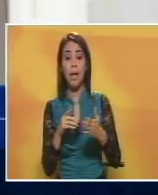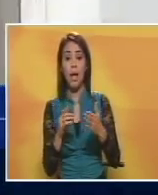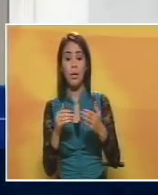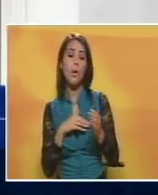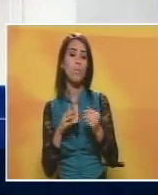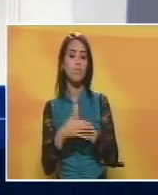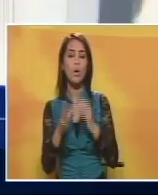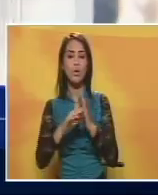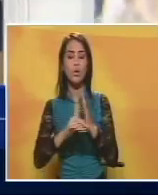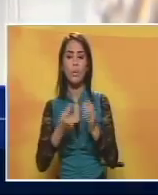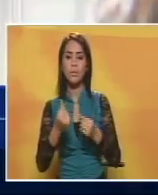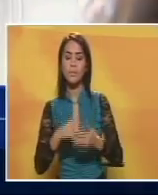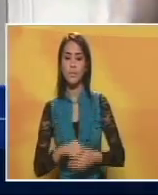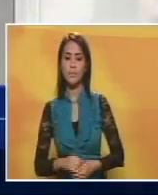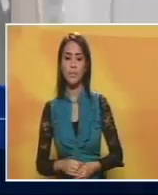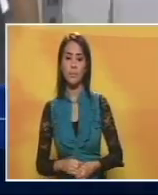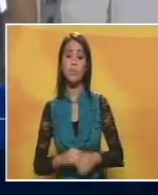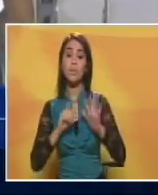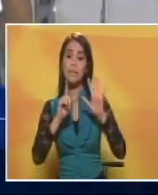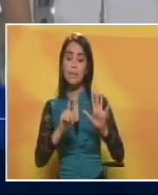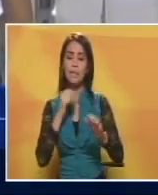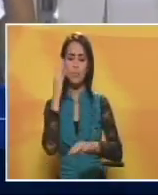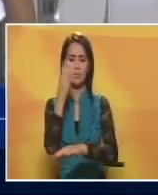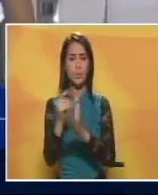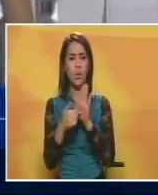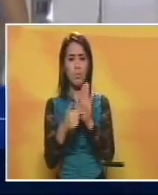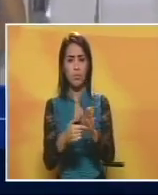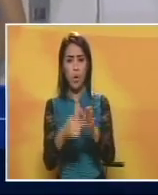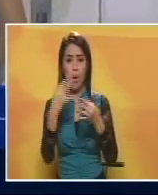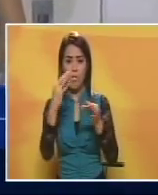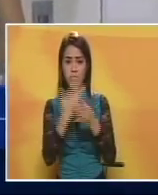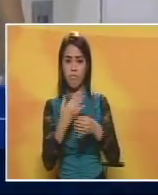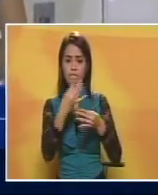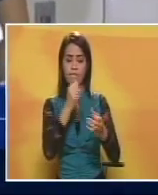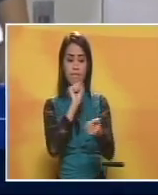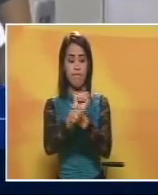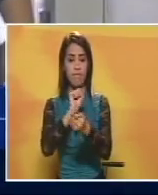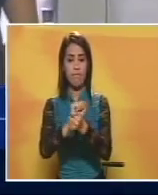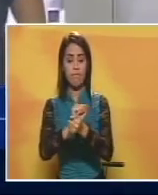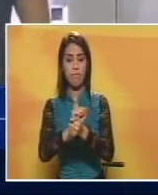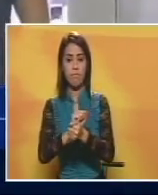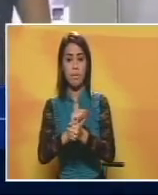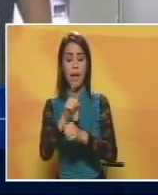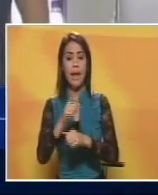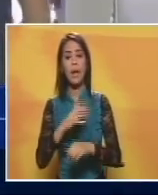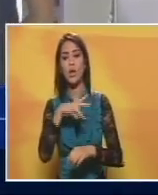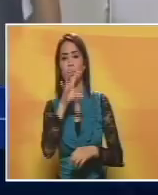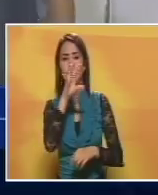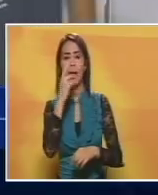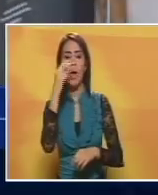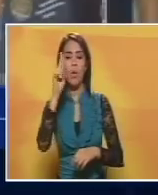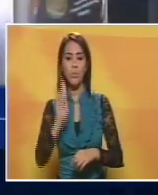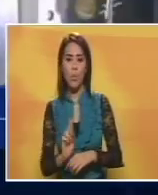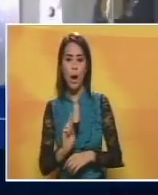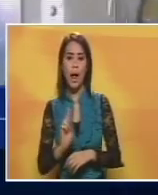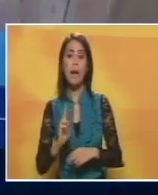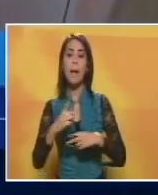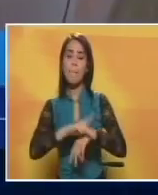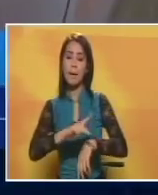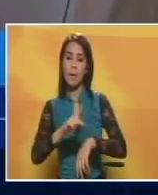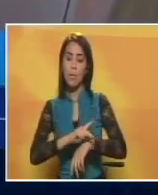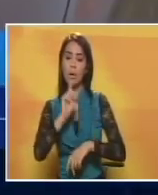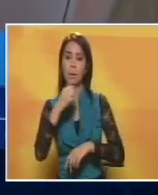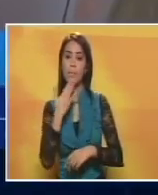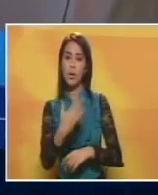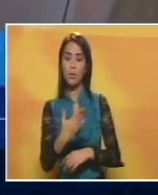En el marco del operativo fueron emitidas 6 órdenes de detención preventiva en el extranjero, específicamente en Uruguay y Paraguay. También una de las órdenes